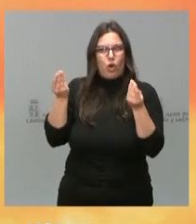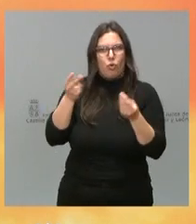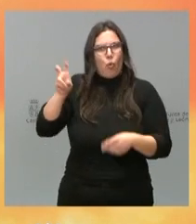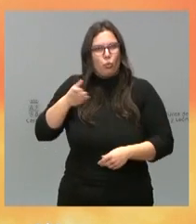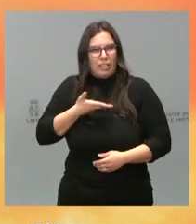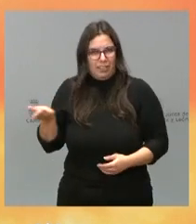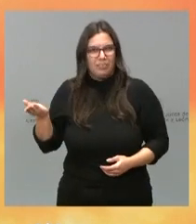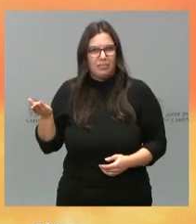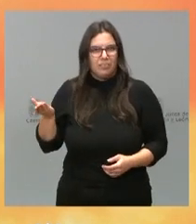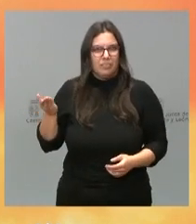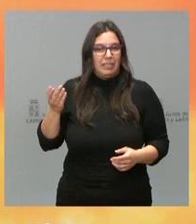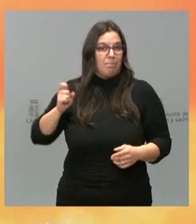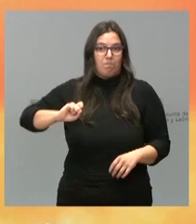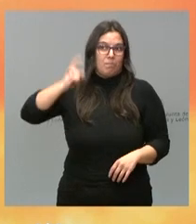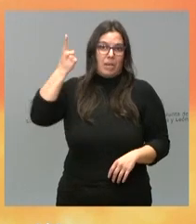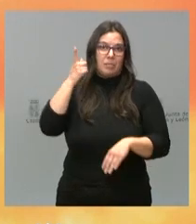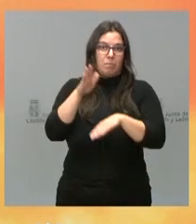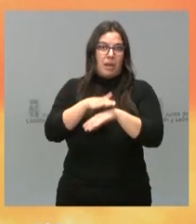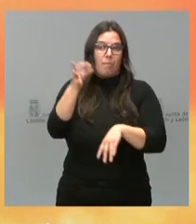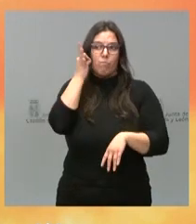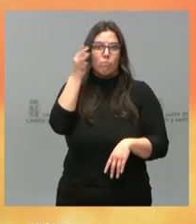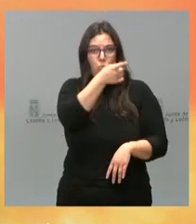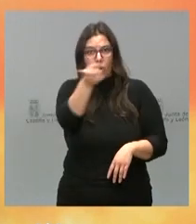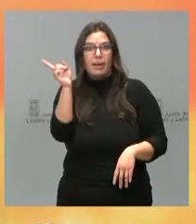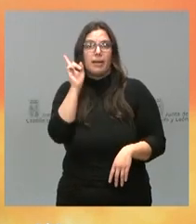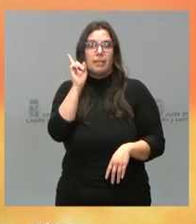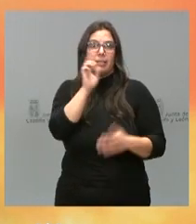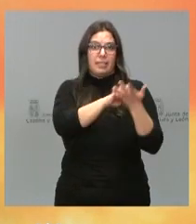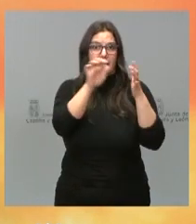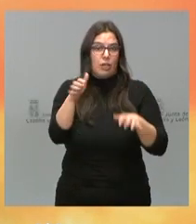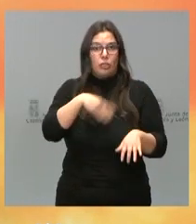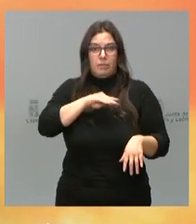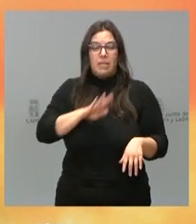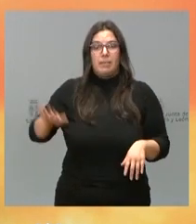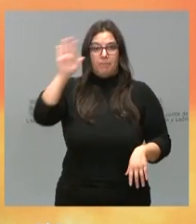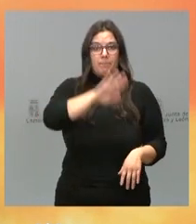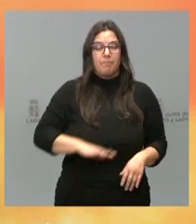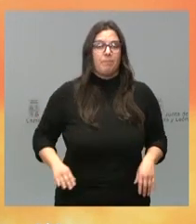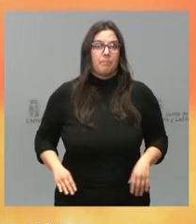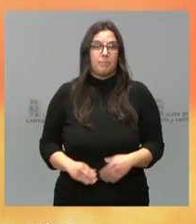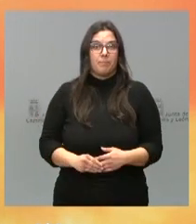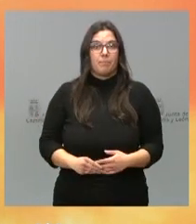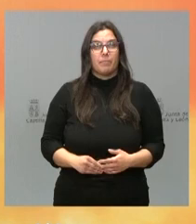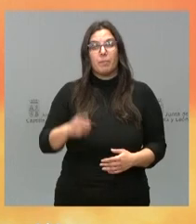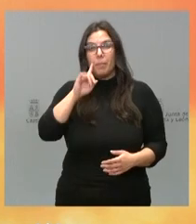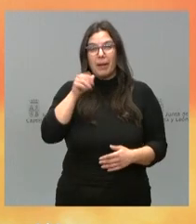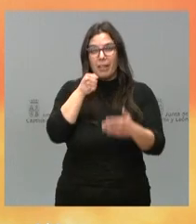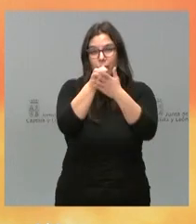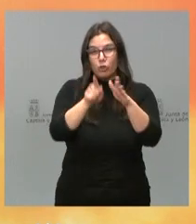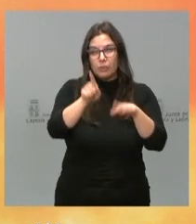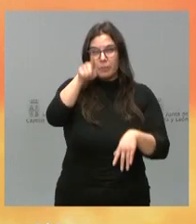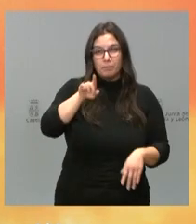útil especialmente para las mujeres de Castilla y león y de España allí creo que hay una pregunta